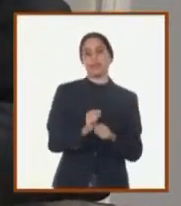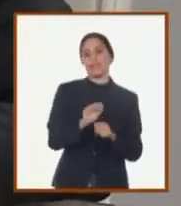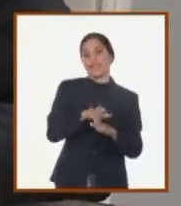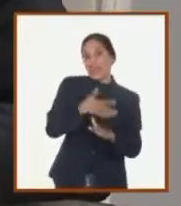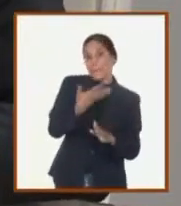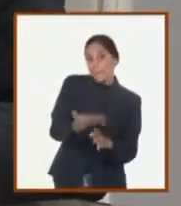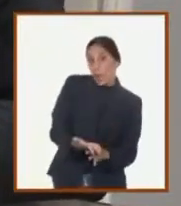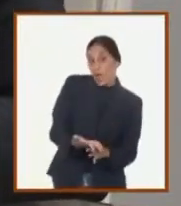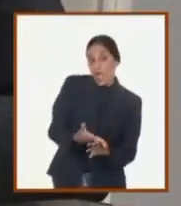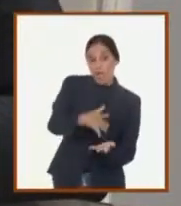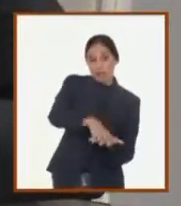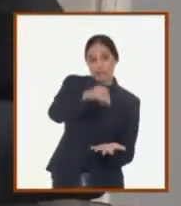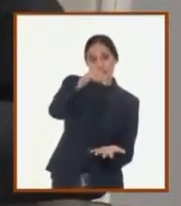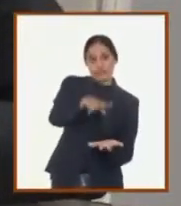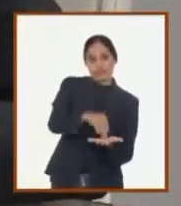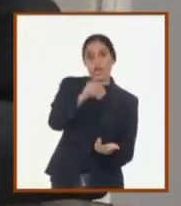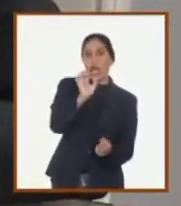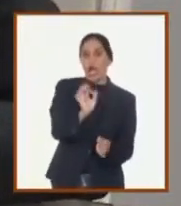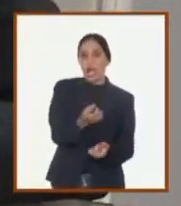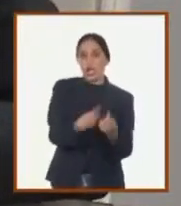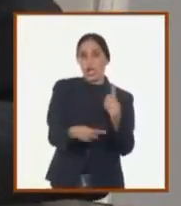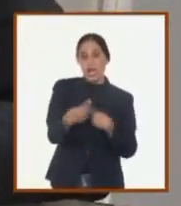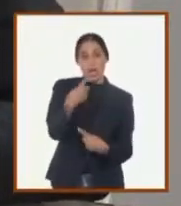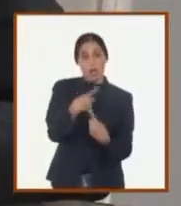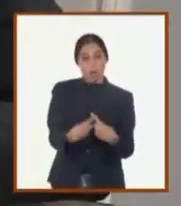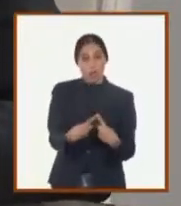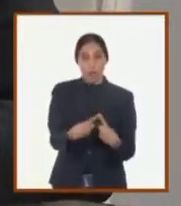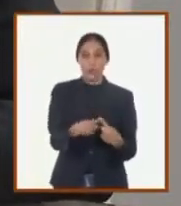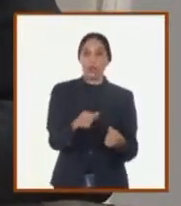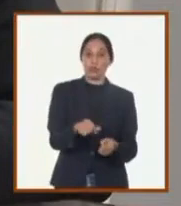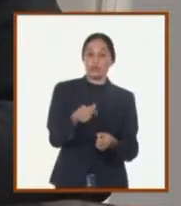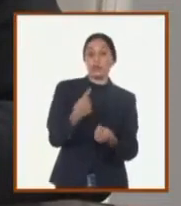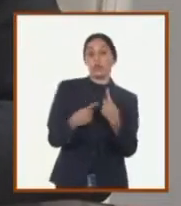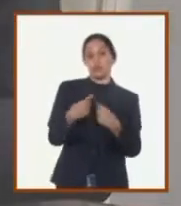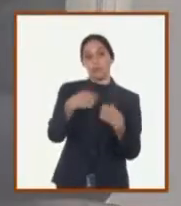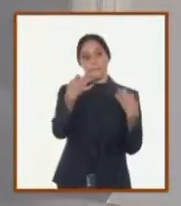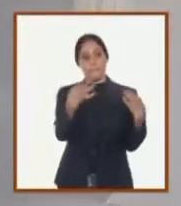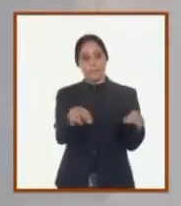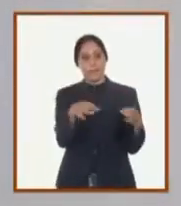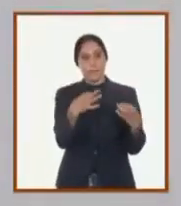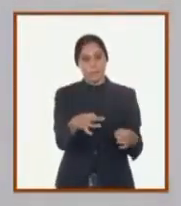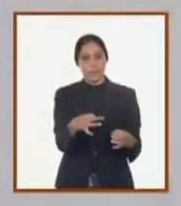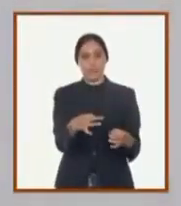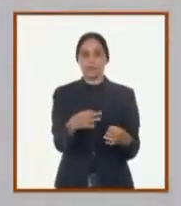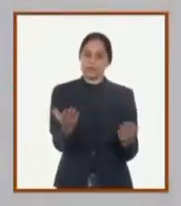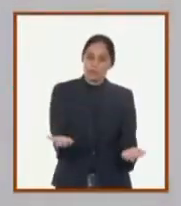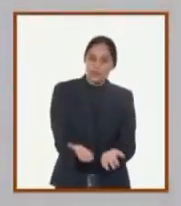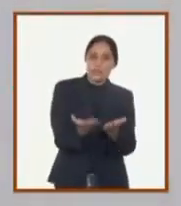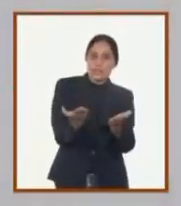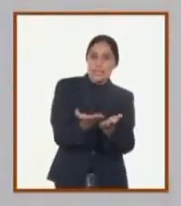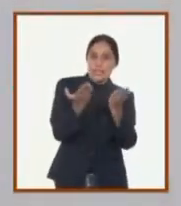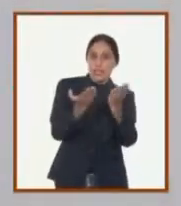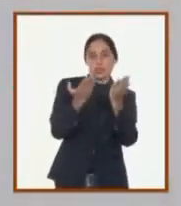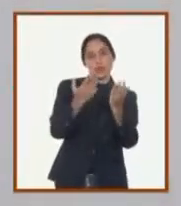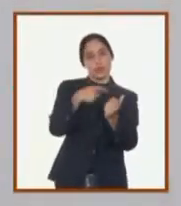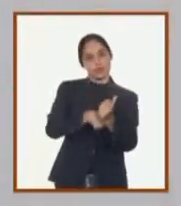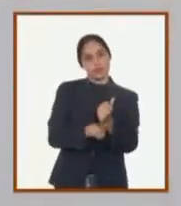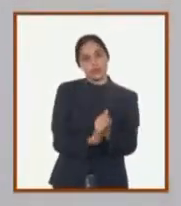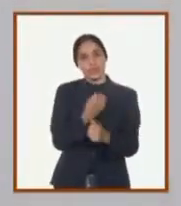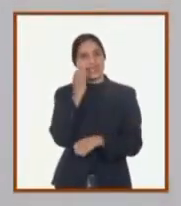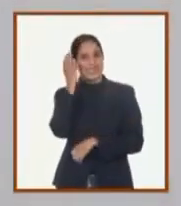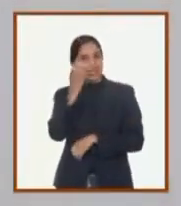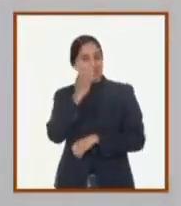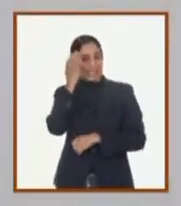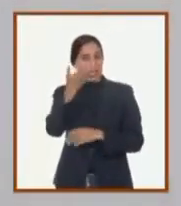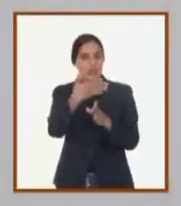fotocopiadora Entonces vamos a hacer los fa similares Pero eso significaba crecer en volumen usted duplica la